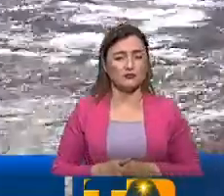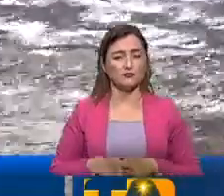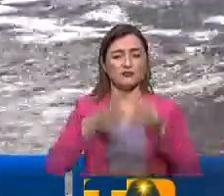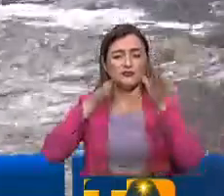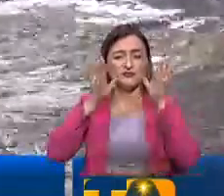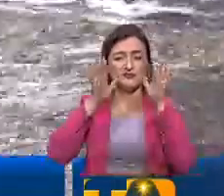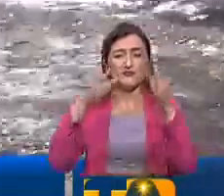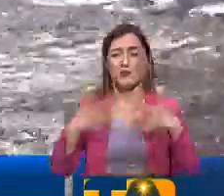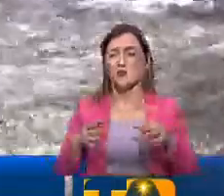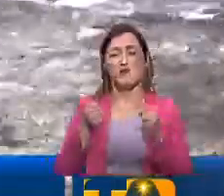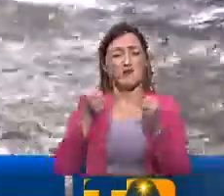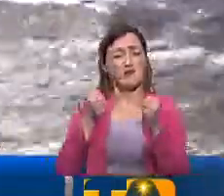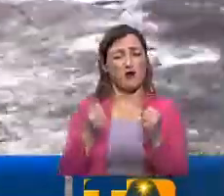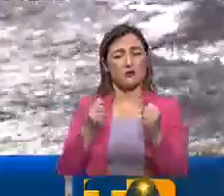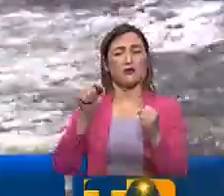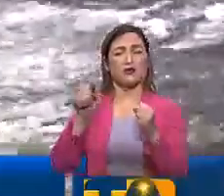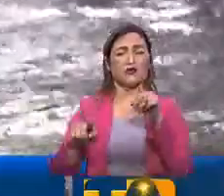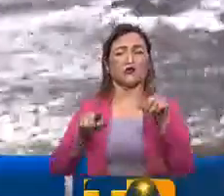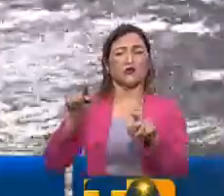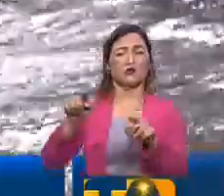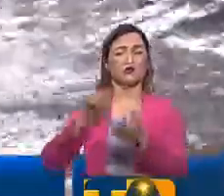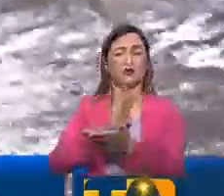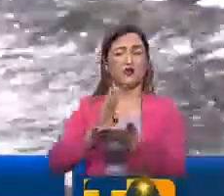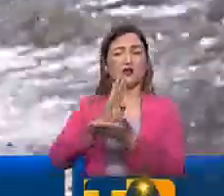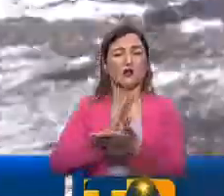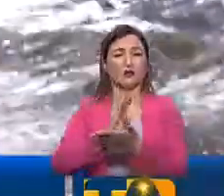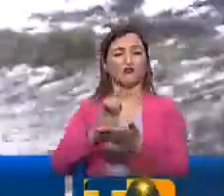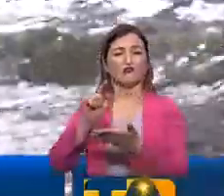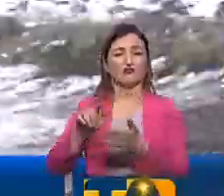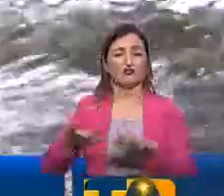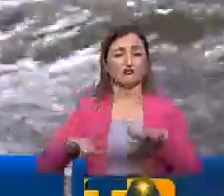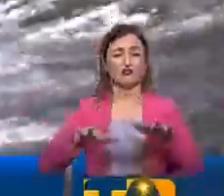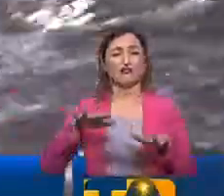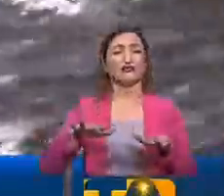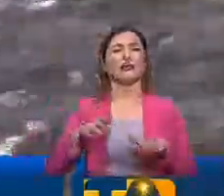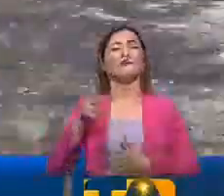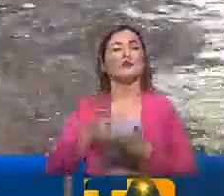se inunden. Según las autoridades, se debe a una mezcla entre marea alta y basura